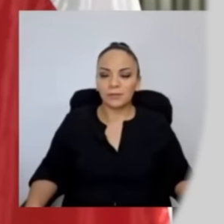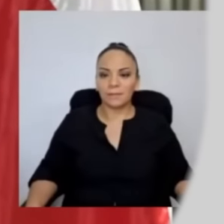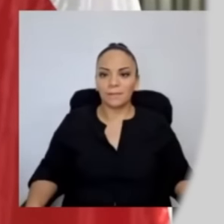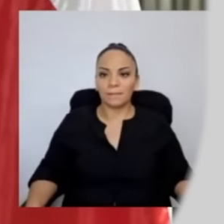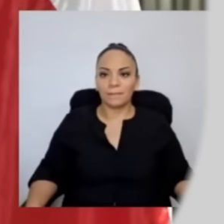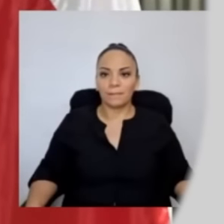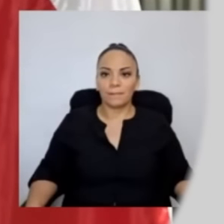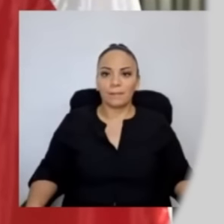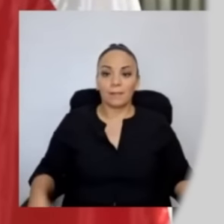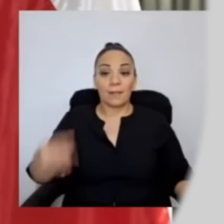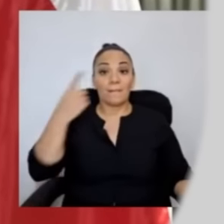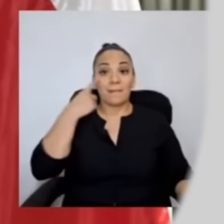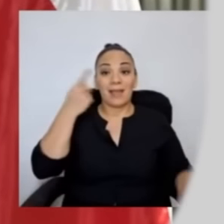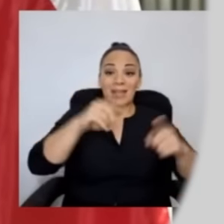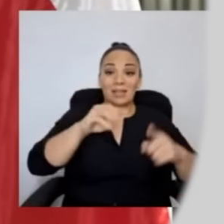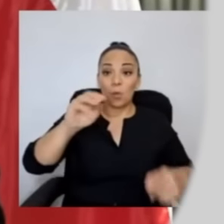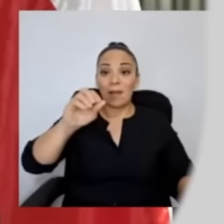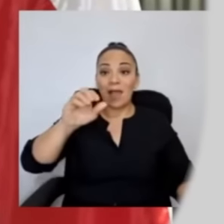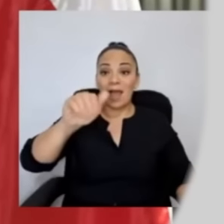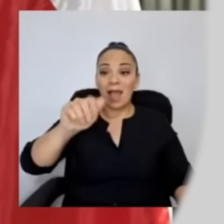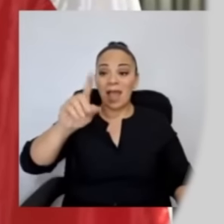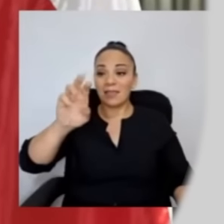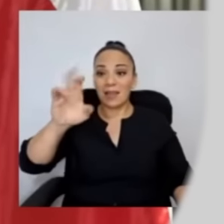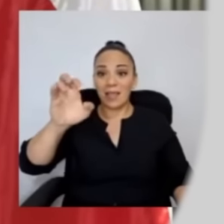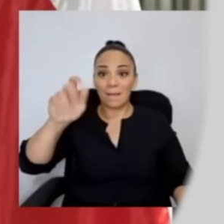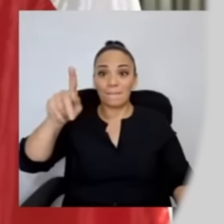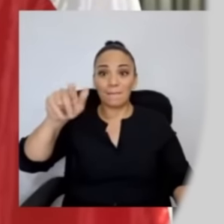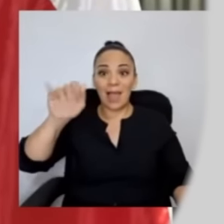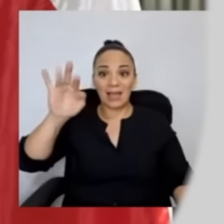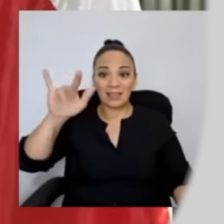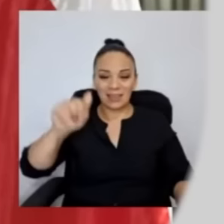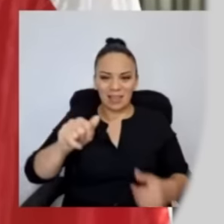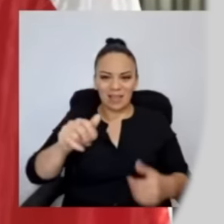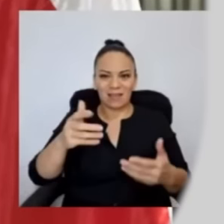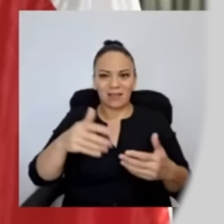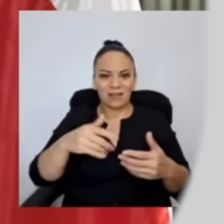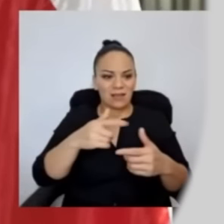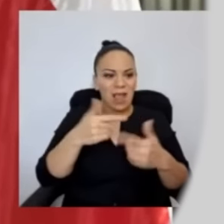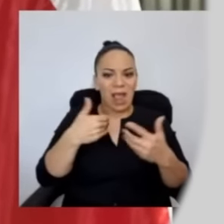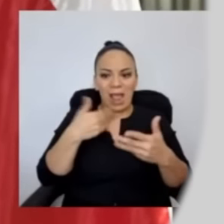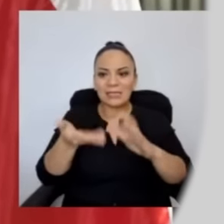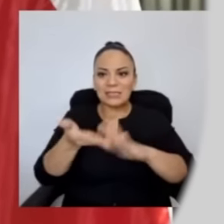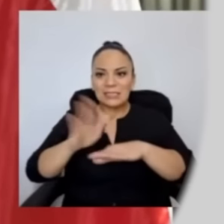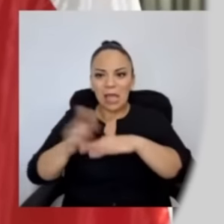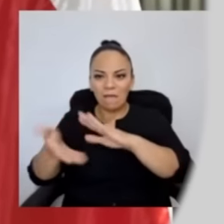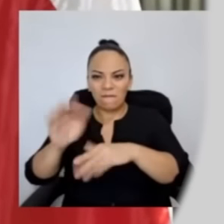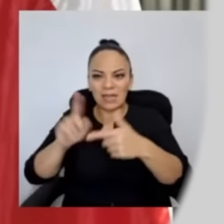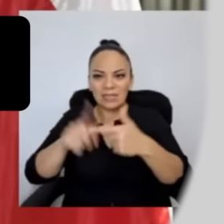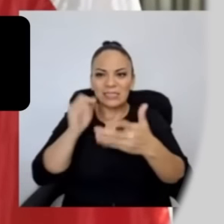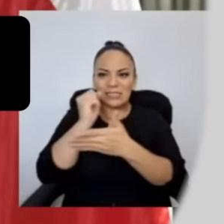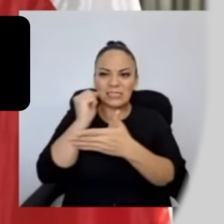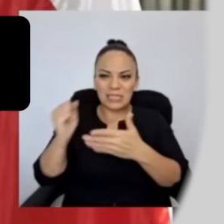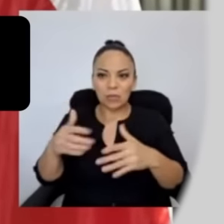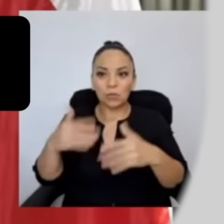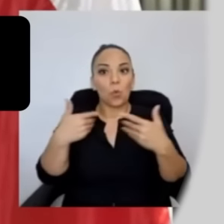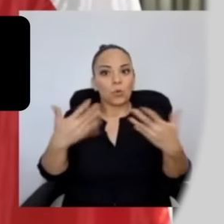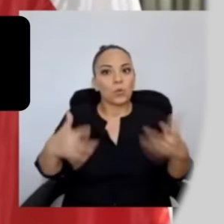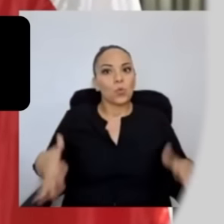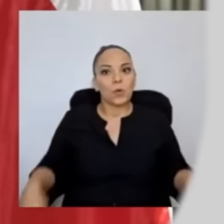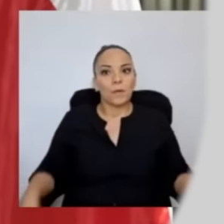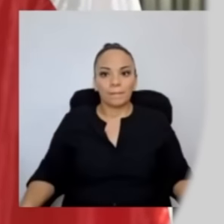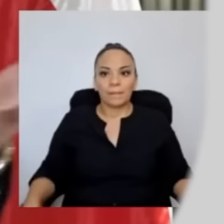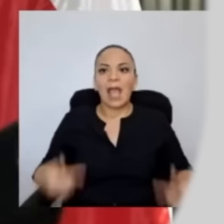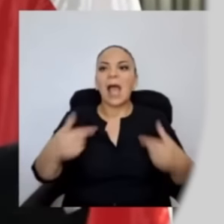Madre Patria, derecho registral, estafas, qué decir de asesinatos. ¿Qué me van a dar